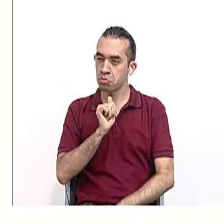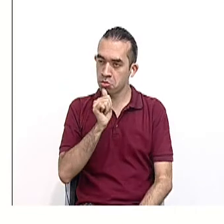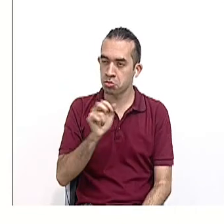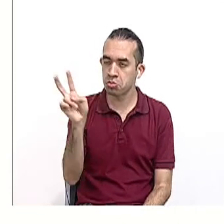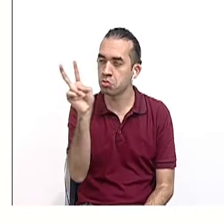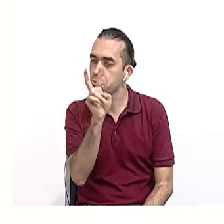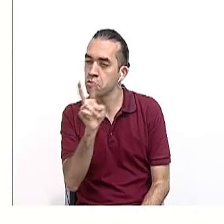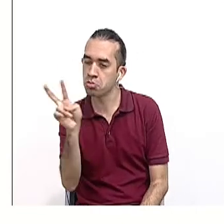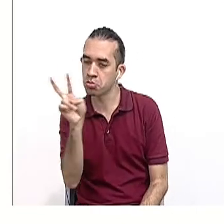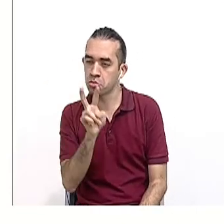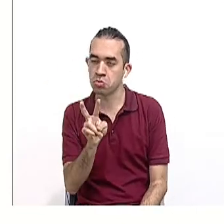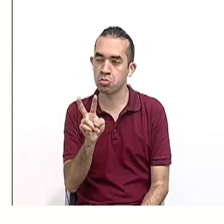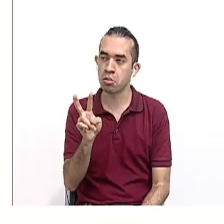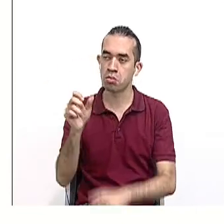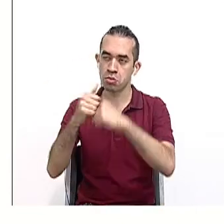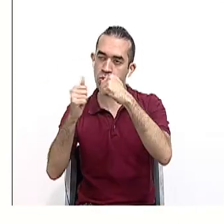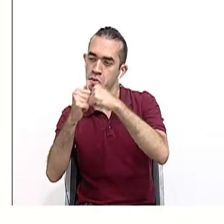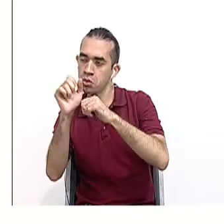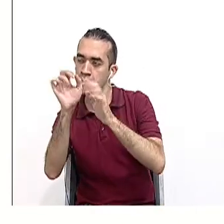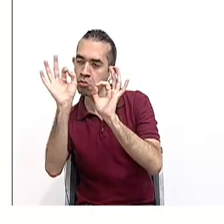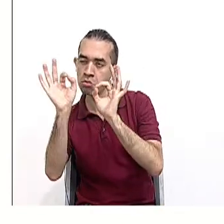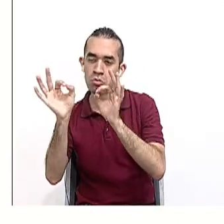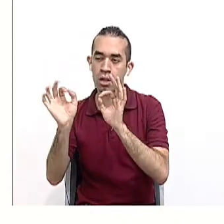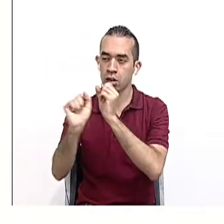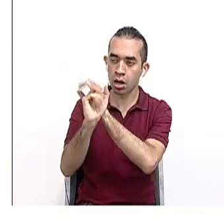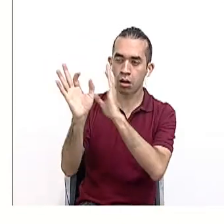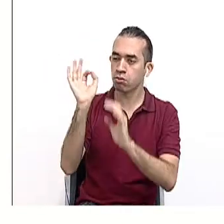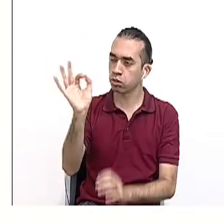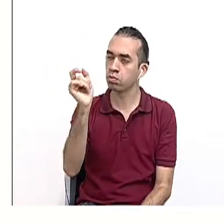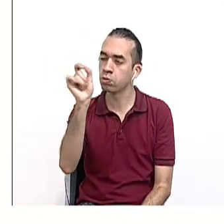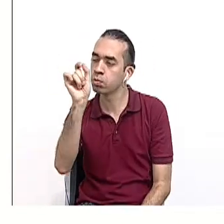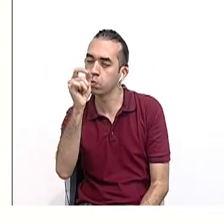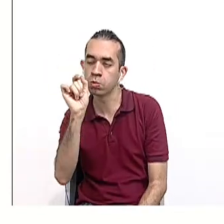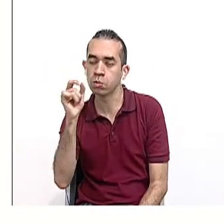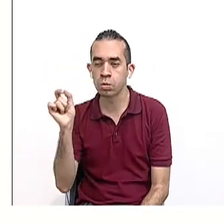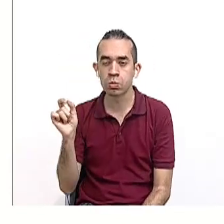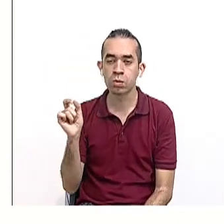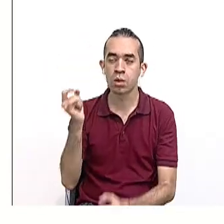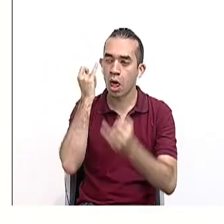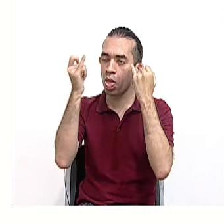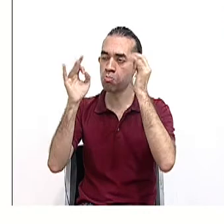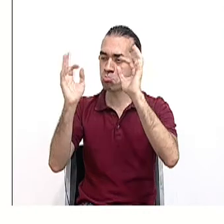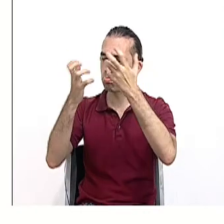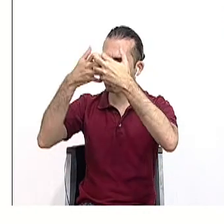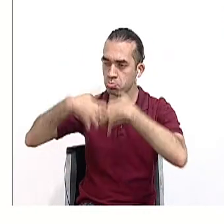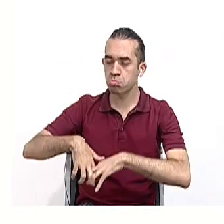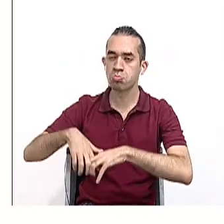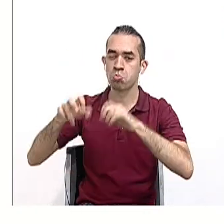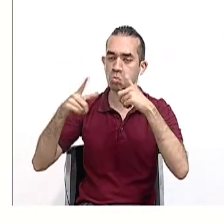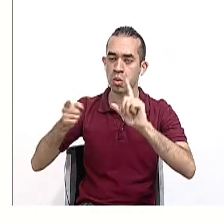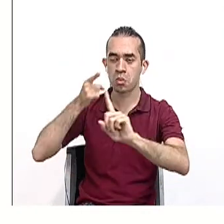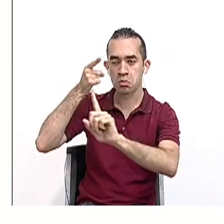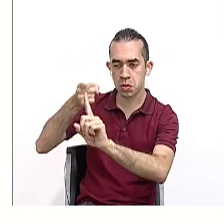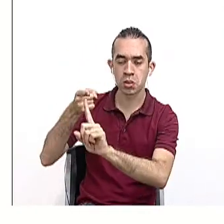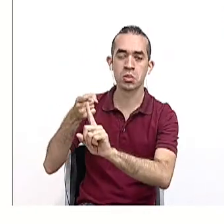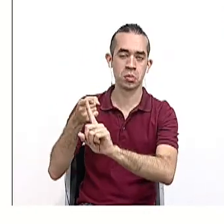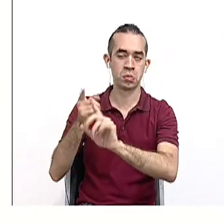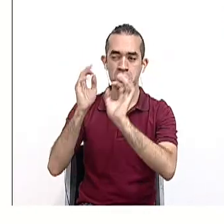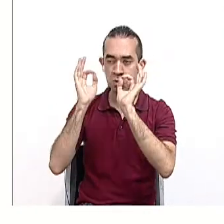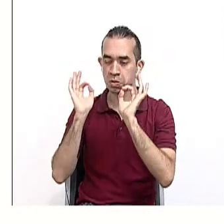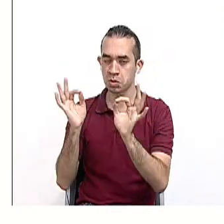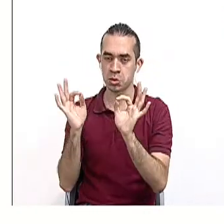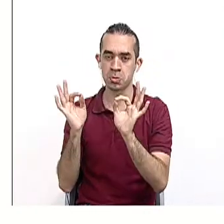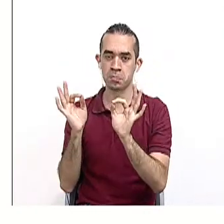paciencia, reviso su estructura, su claridad, todas las ideas, el lenguaje preciso y